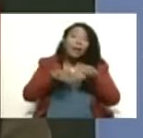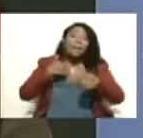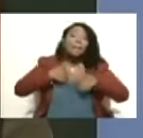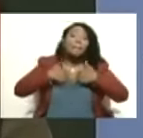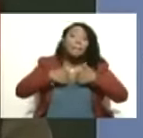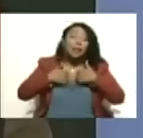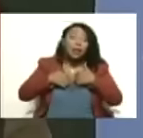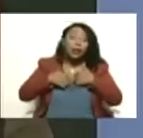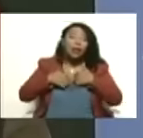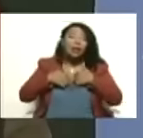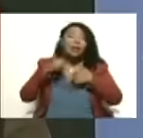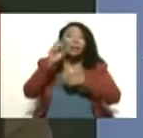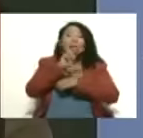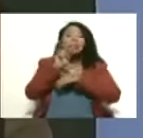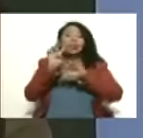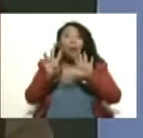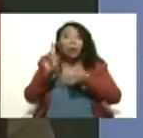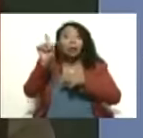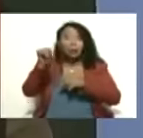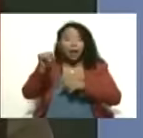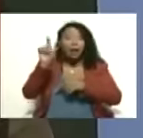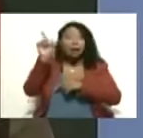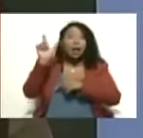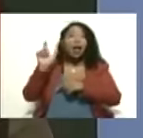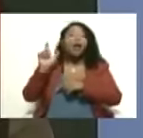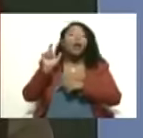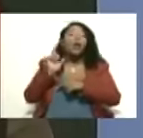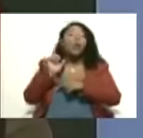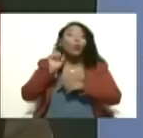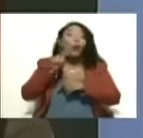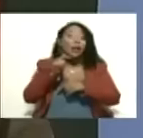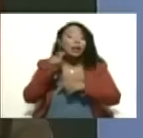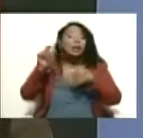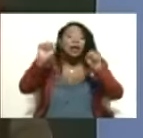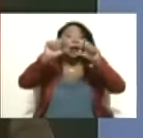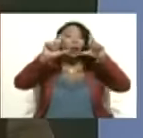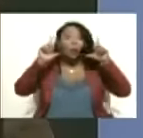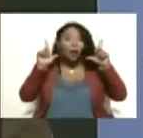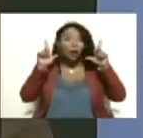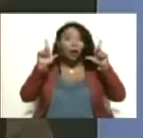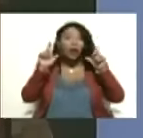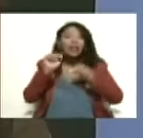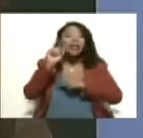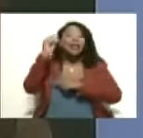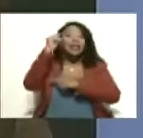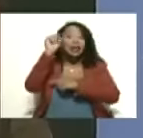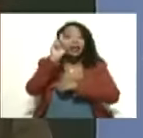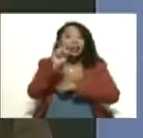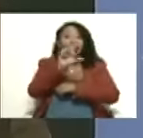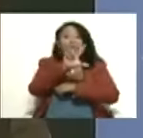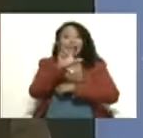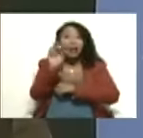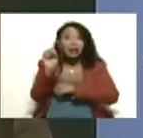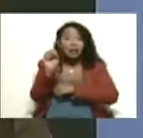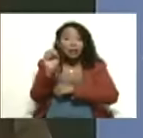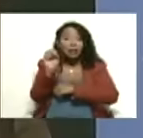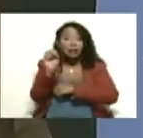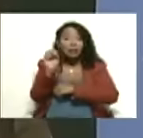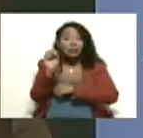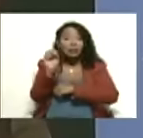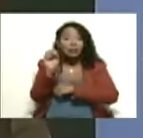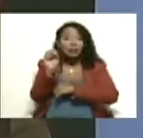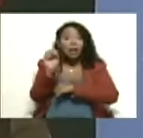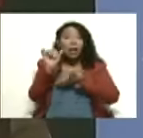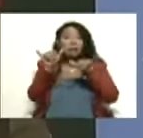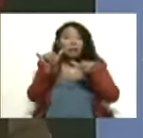Miranda en guarenas y también la guaira este miércoles 29 y el día 30 que en simultáneo también estarán los